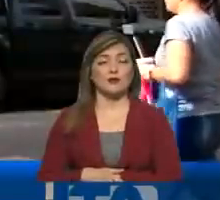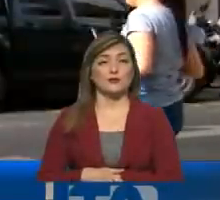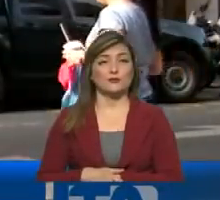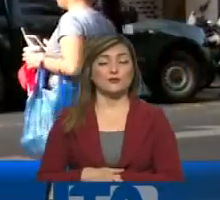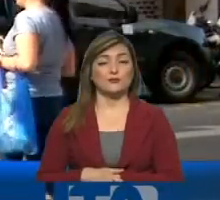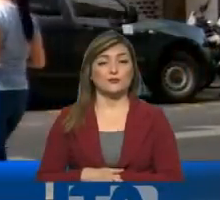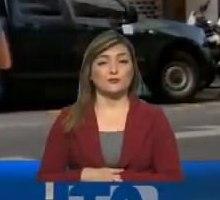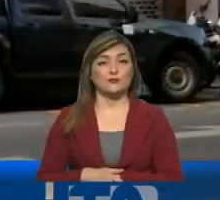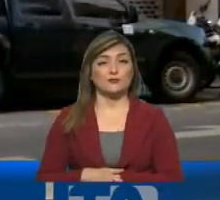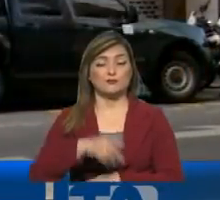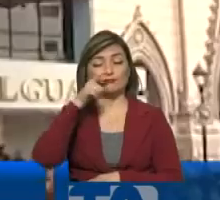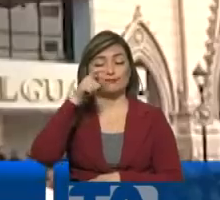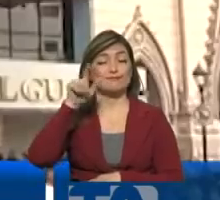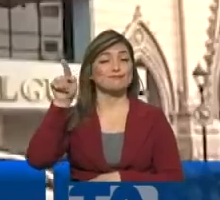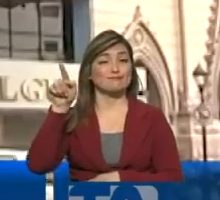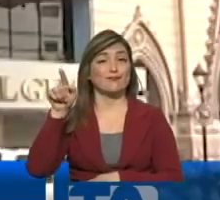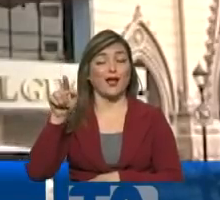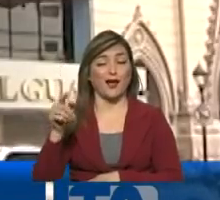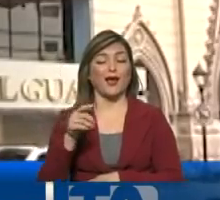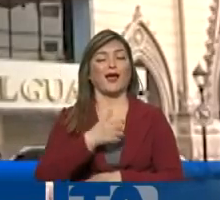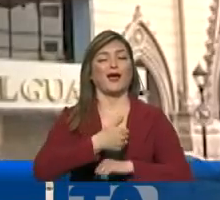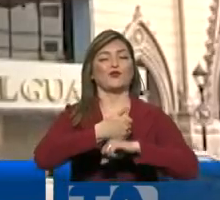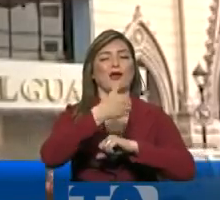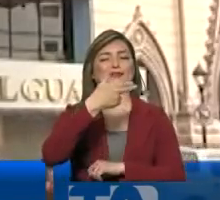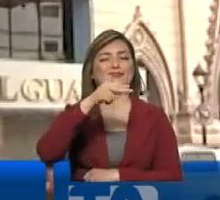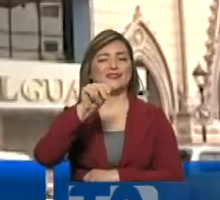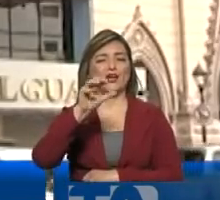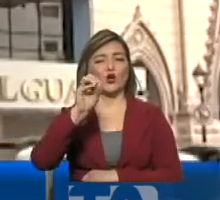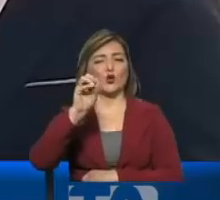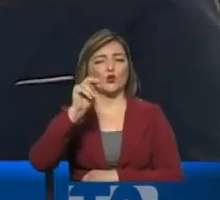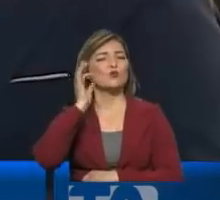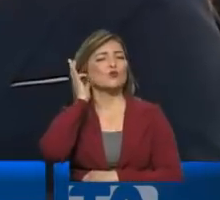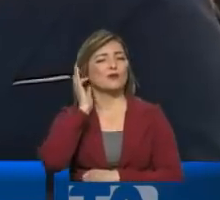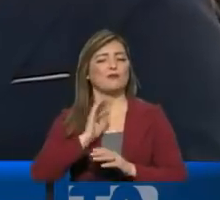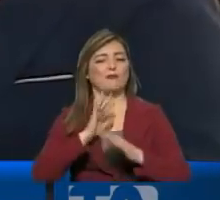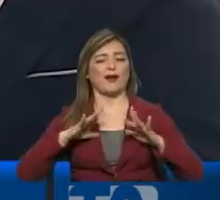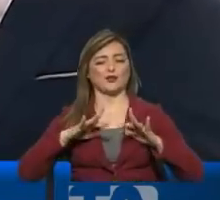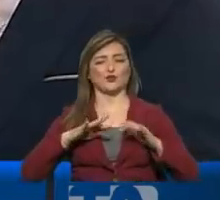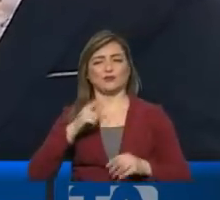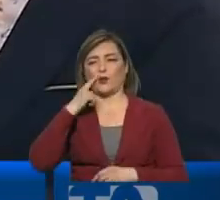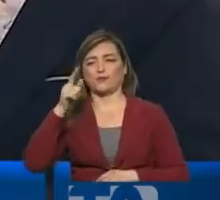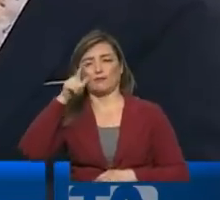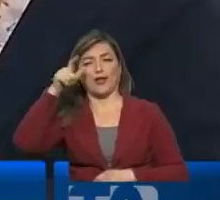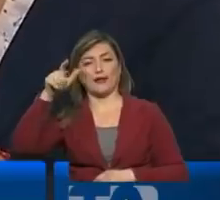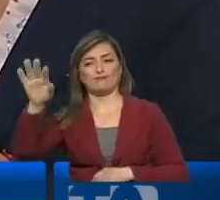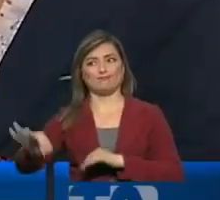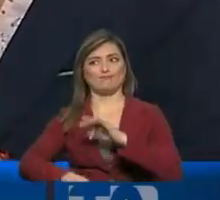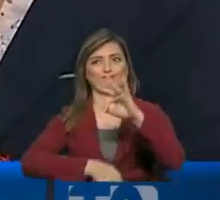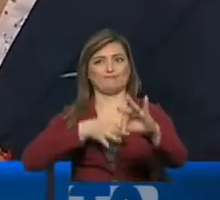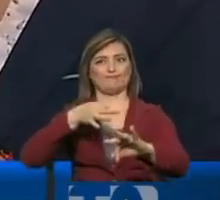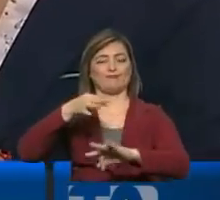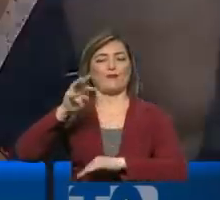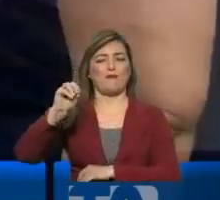ocurrido antes, la fiscal titular, en este caso Laura Chacón, tomó vacaciones. Según la fiscal del Guayas, el dictamen de ella